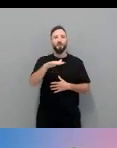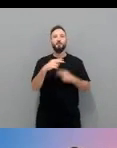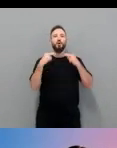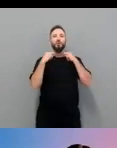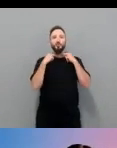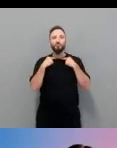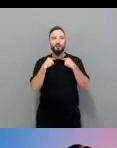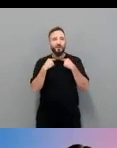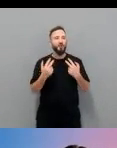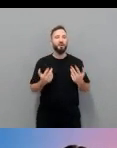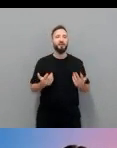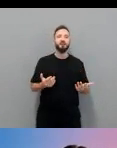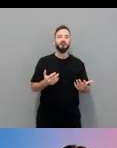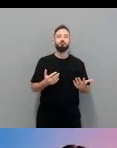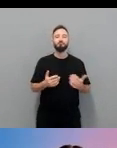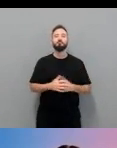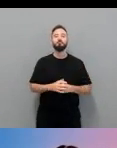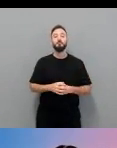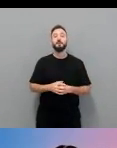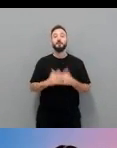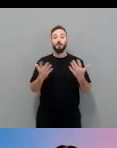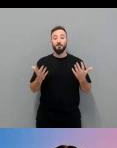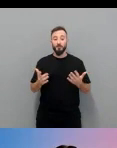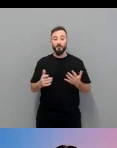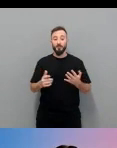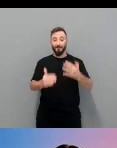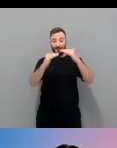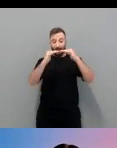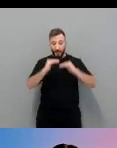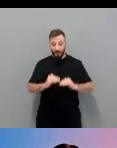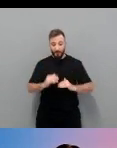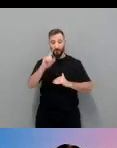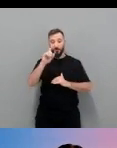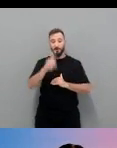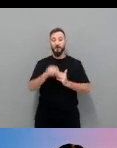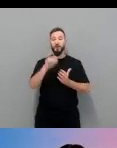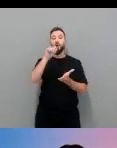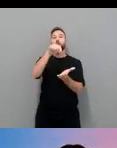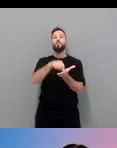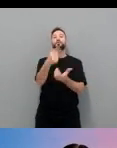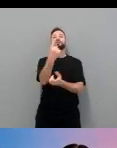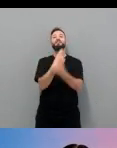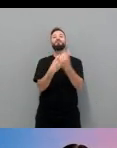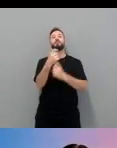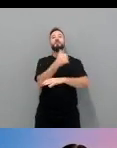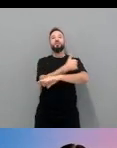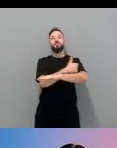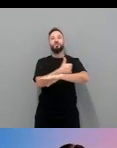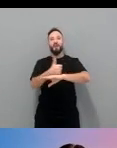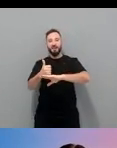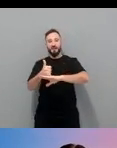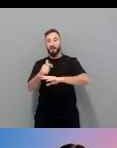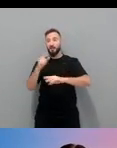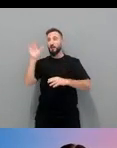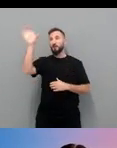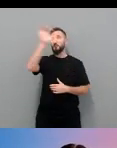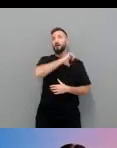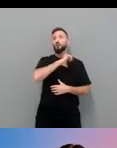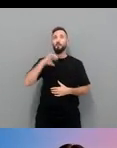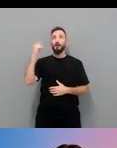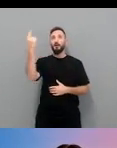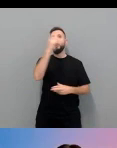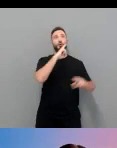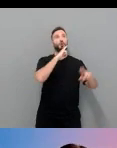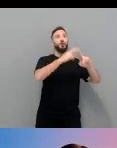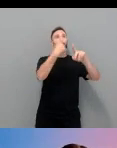diputaciones, ¿vale? Y luego los puntos de la ciudadanía, como los vamos a llamar de manera diferente en cada comunidad autónoma,